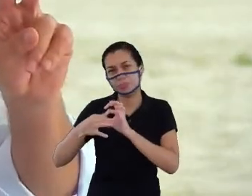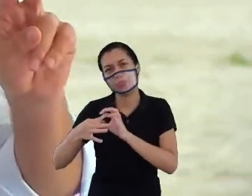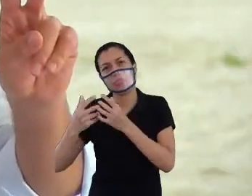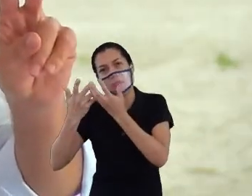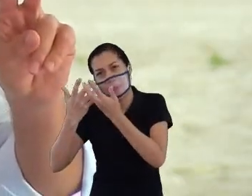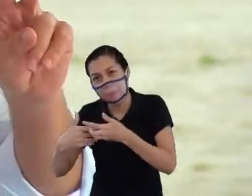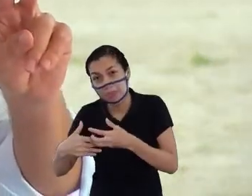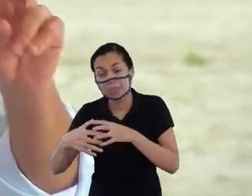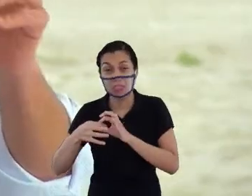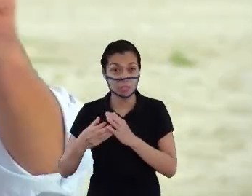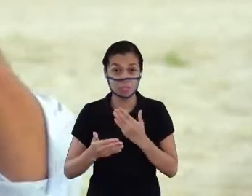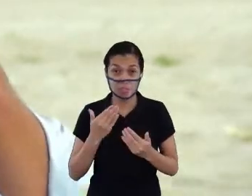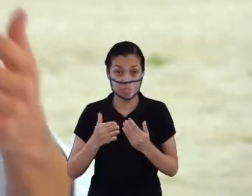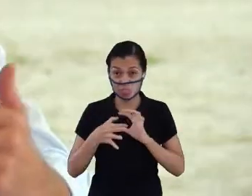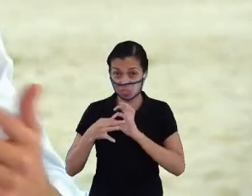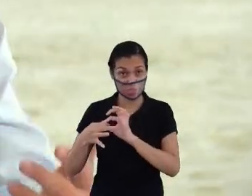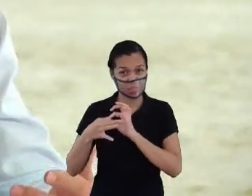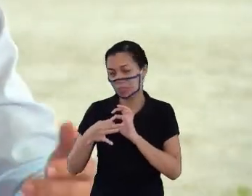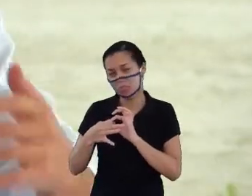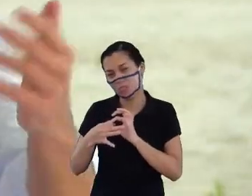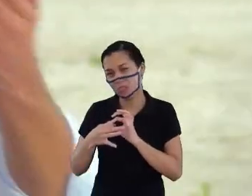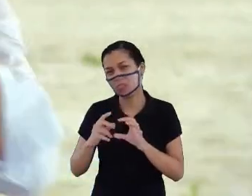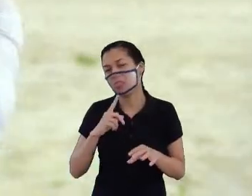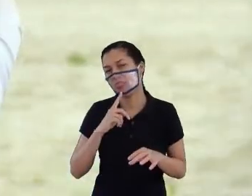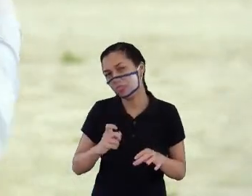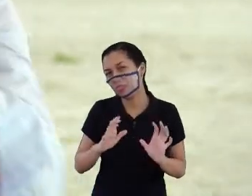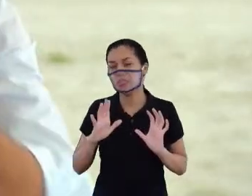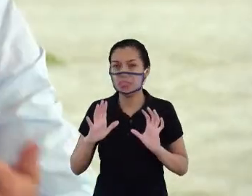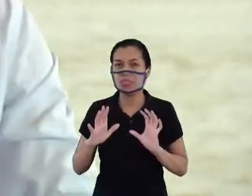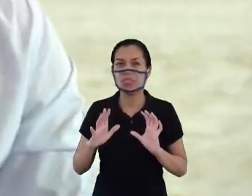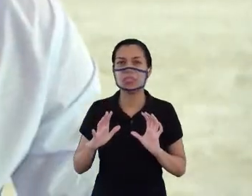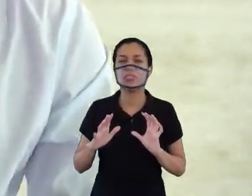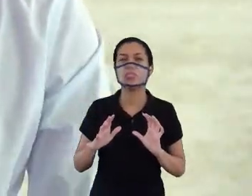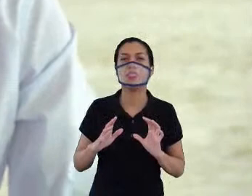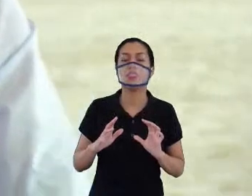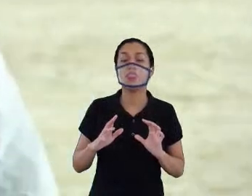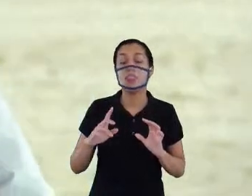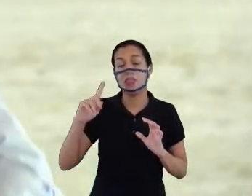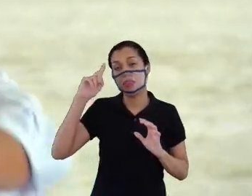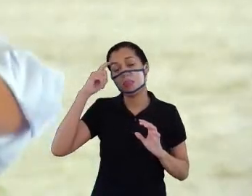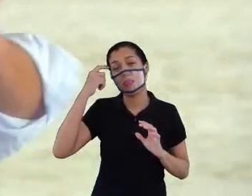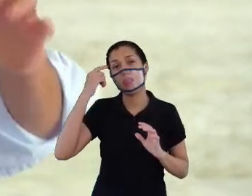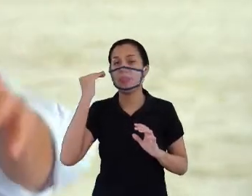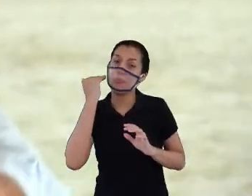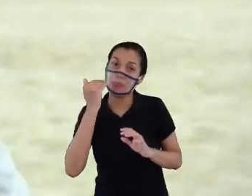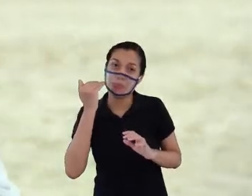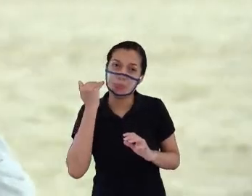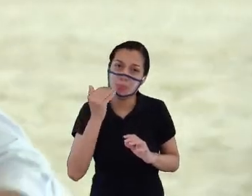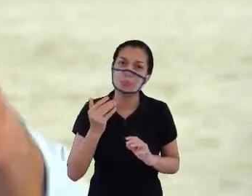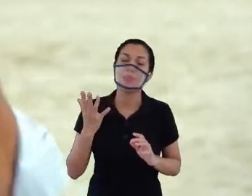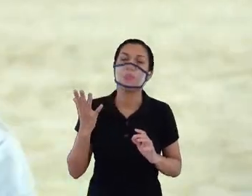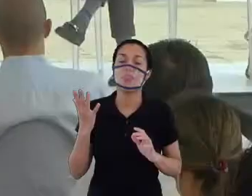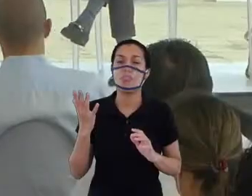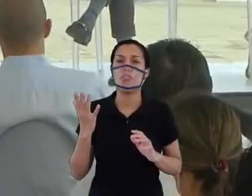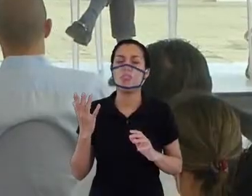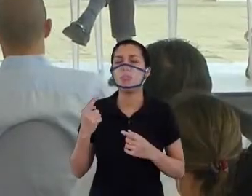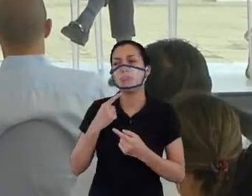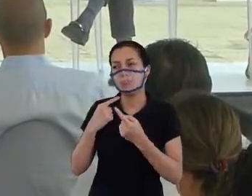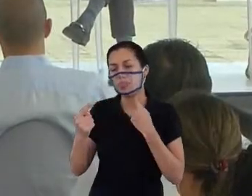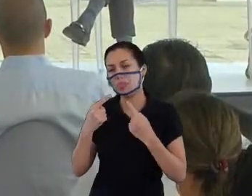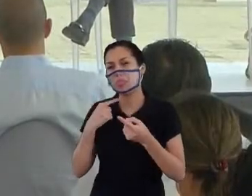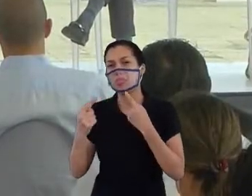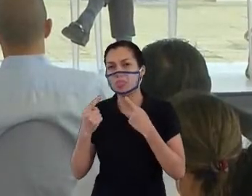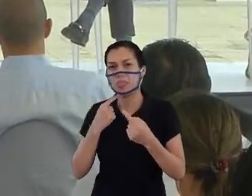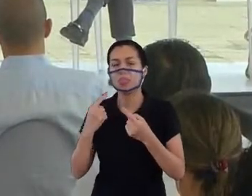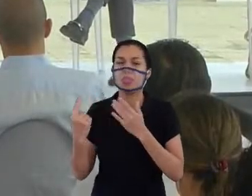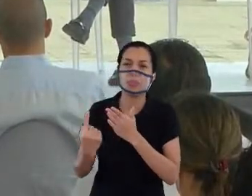sido fácil. Yo he tenido, Elsa y yo hemos tenido varias discusiones, todas muy objetivas. Muchas